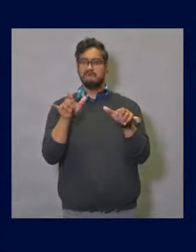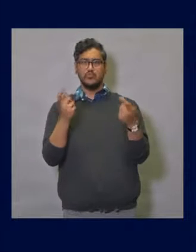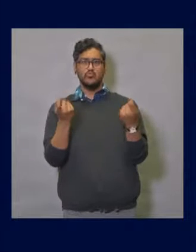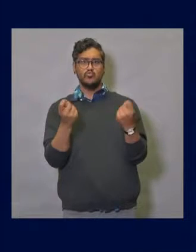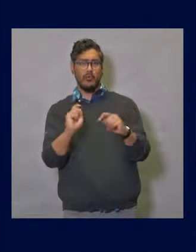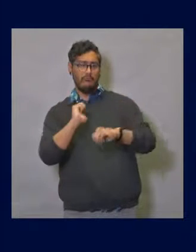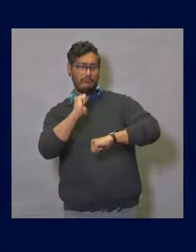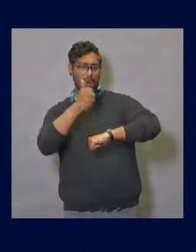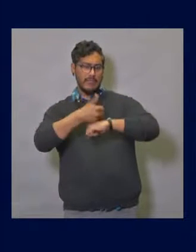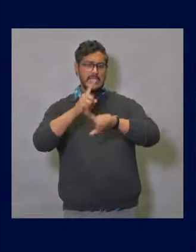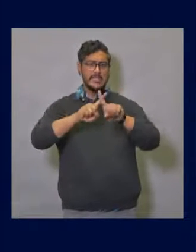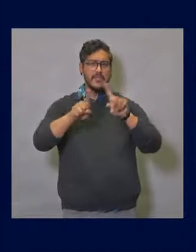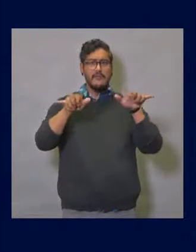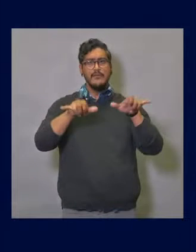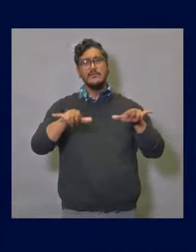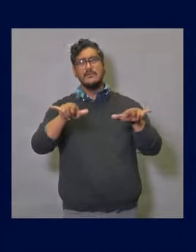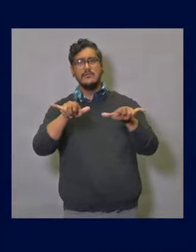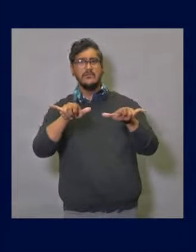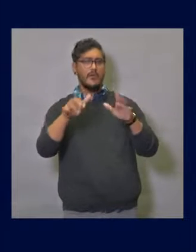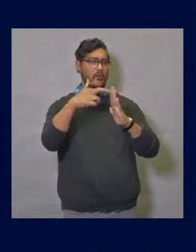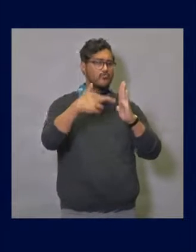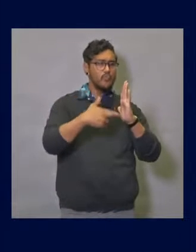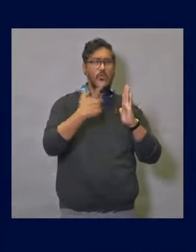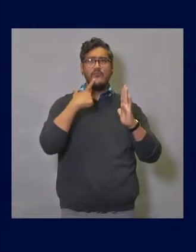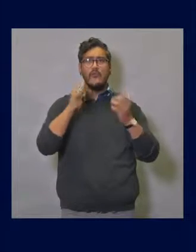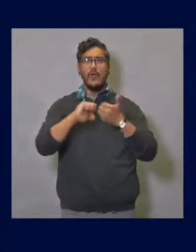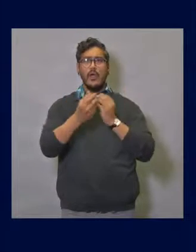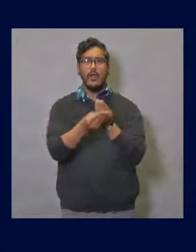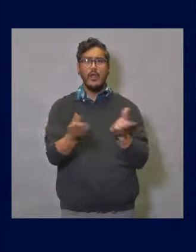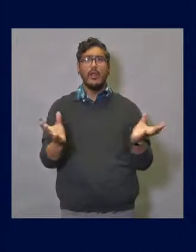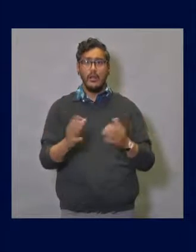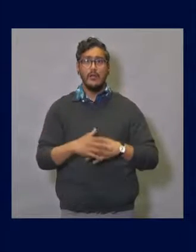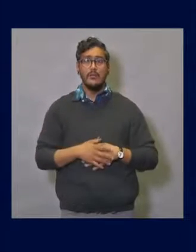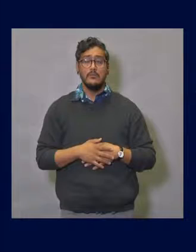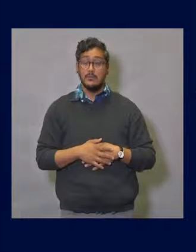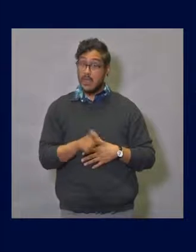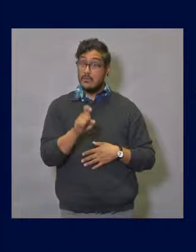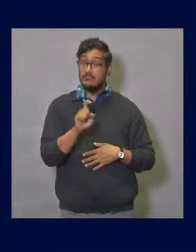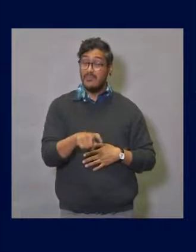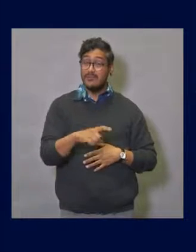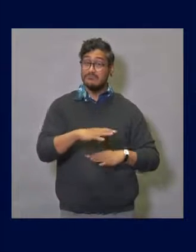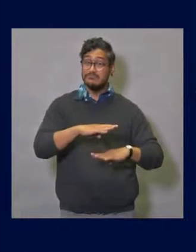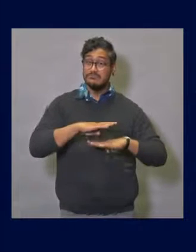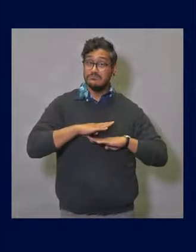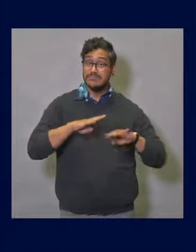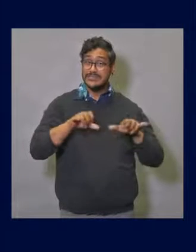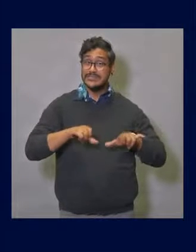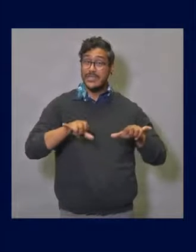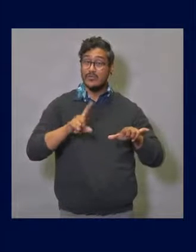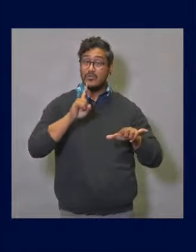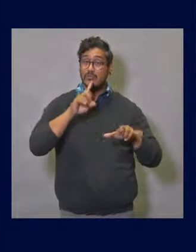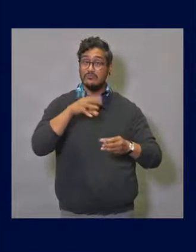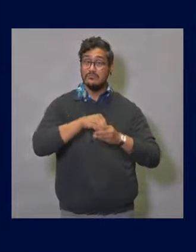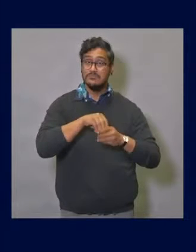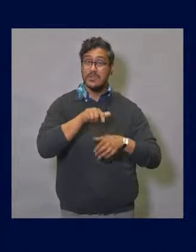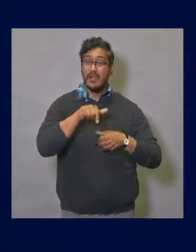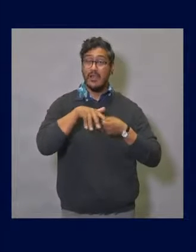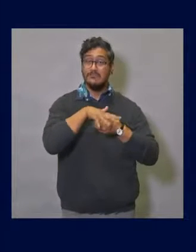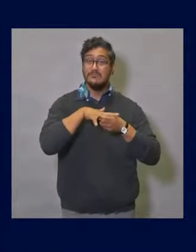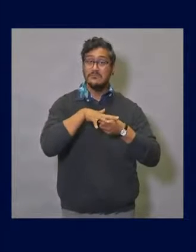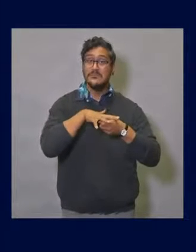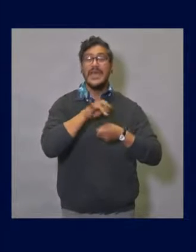estatal. Los socios de vacunación del condado, por supuesto, deberán cumplir con los estándares de participación del estado,